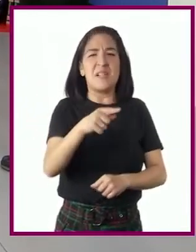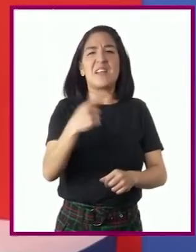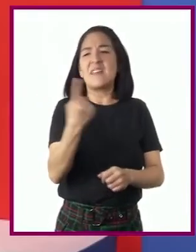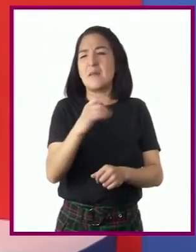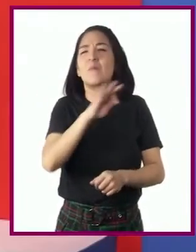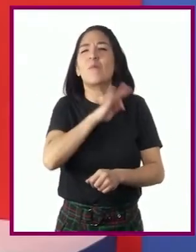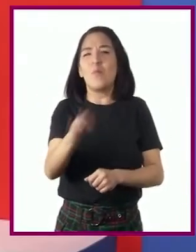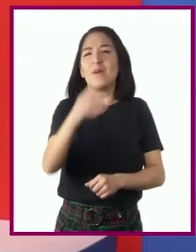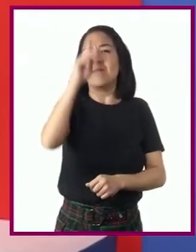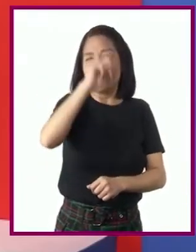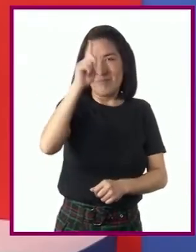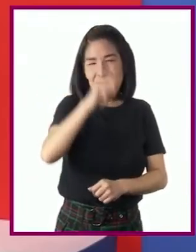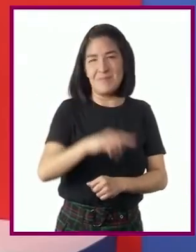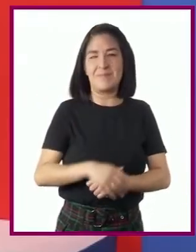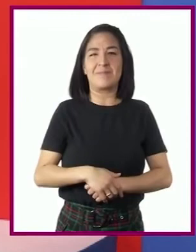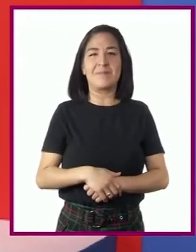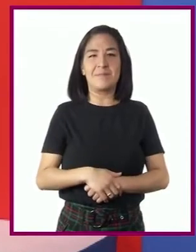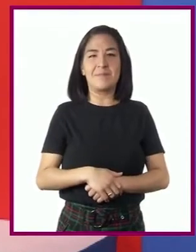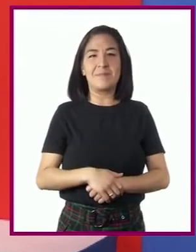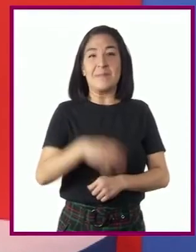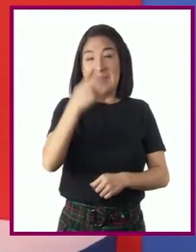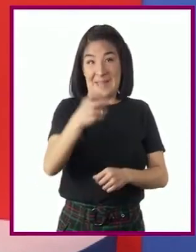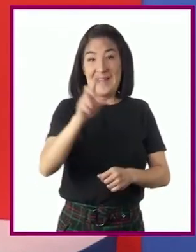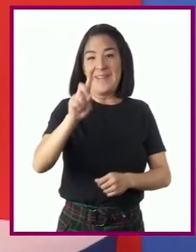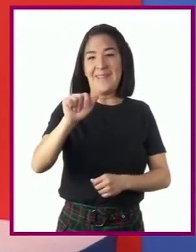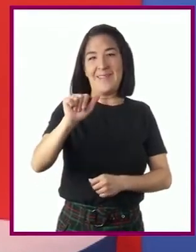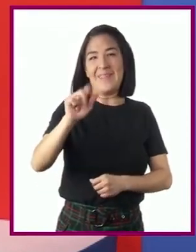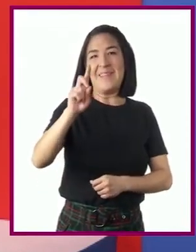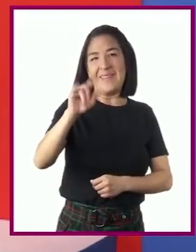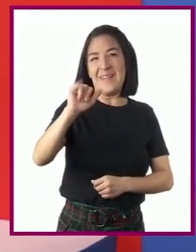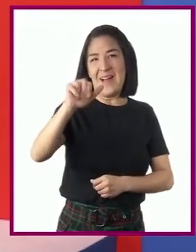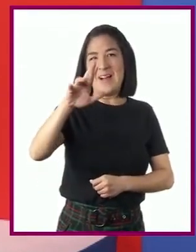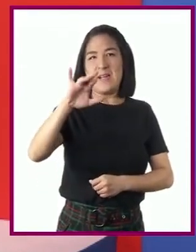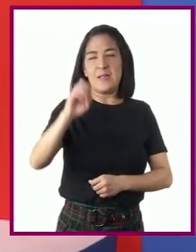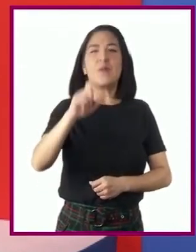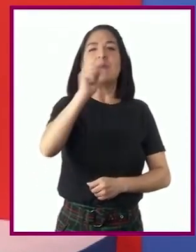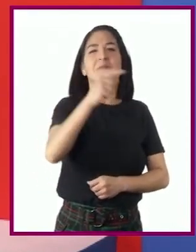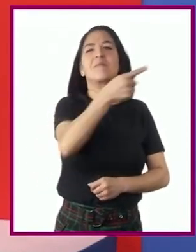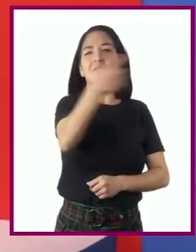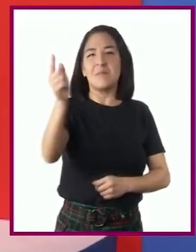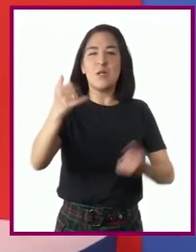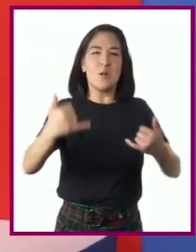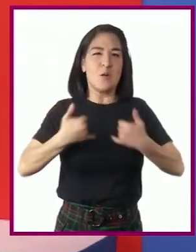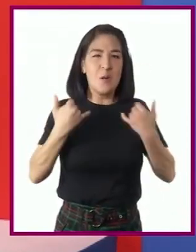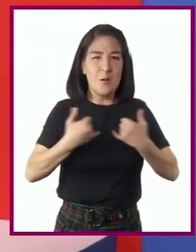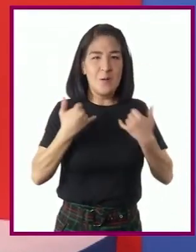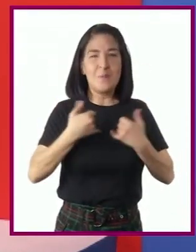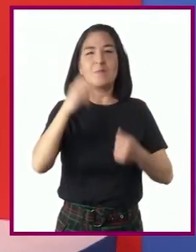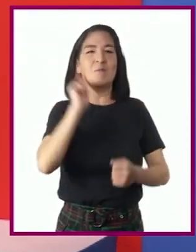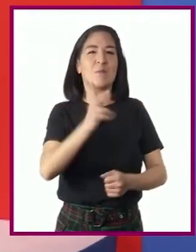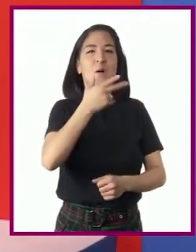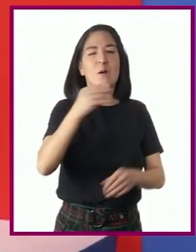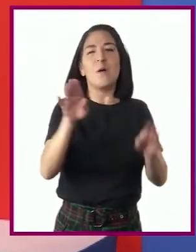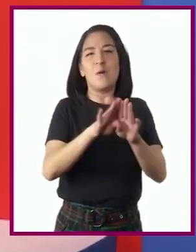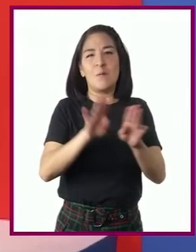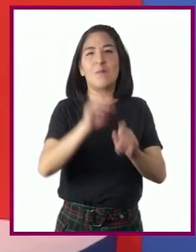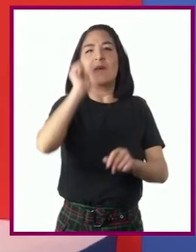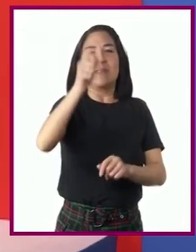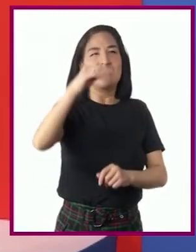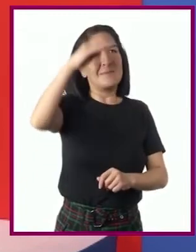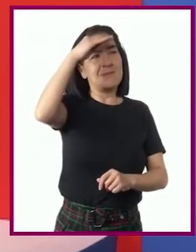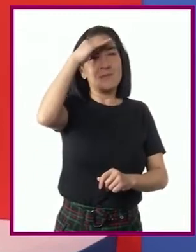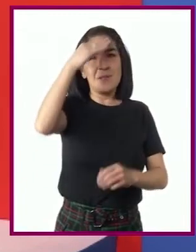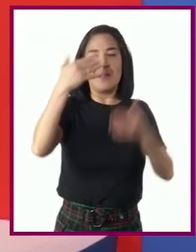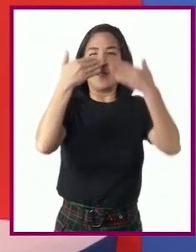Carla? Ese diario también puede ayudar a que las y los jóvenes tengan una imagen más completa de lo que están